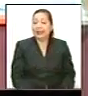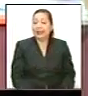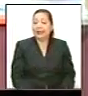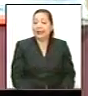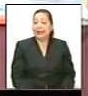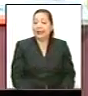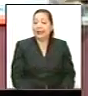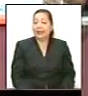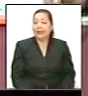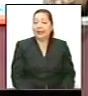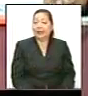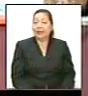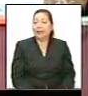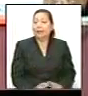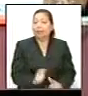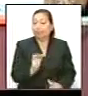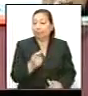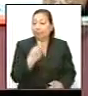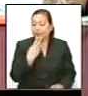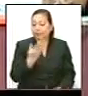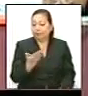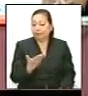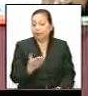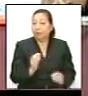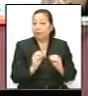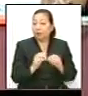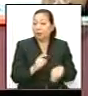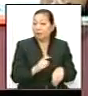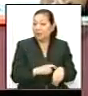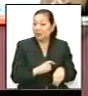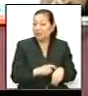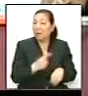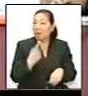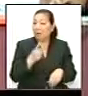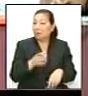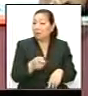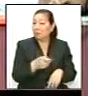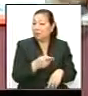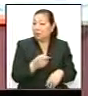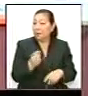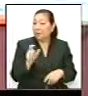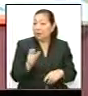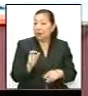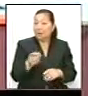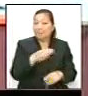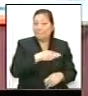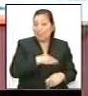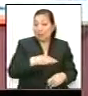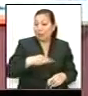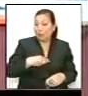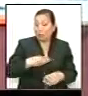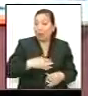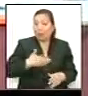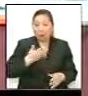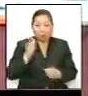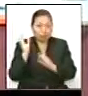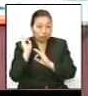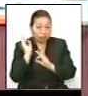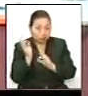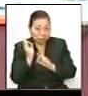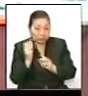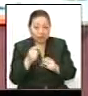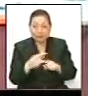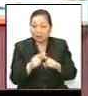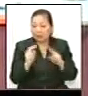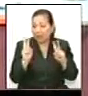que van a los señores congresistas a acatar. Se otorgará un tiempo prudente para que nuestro invitado exponga el informe solicitado según los